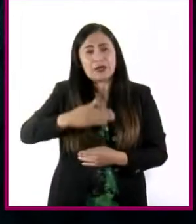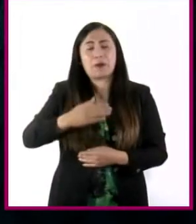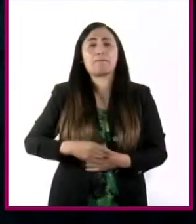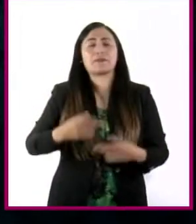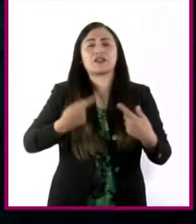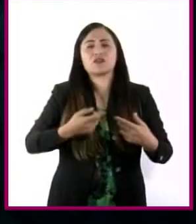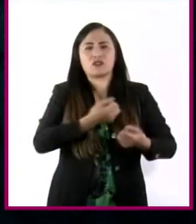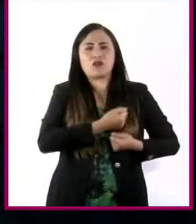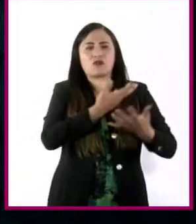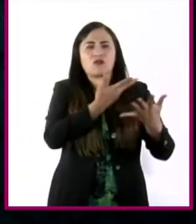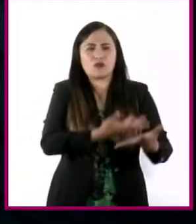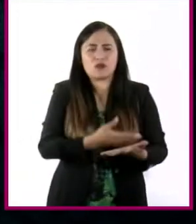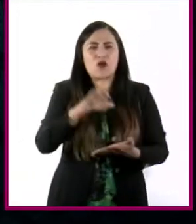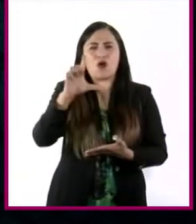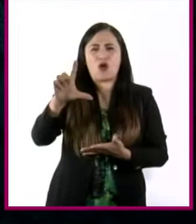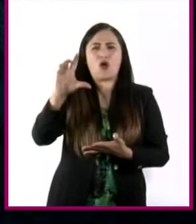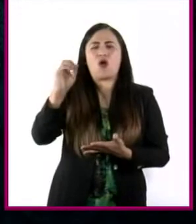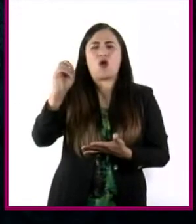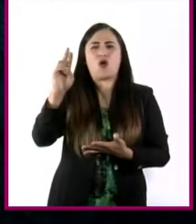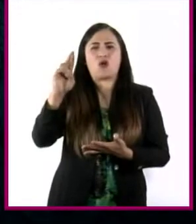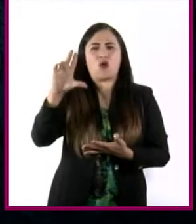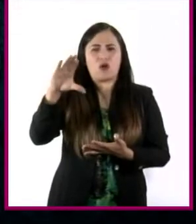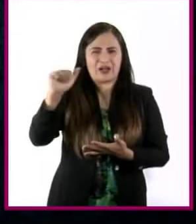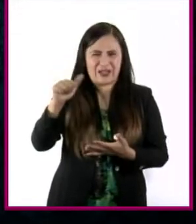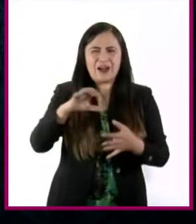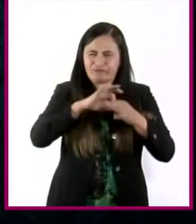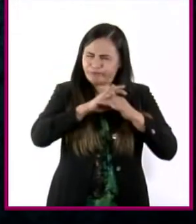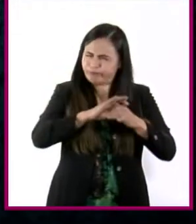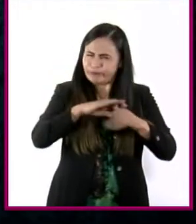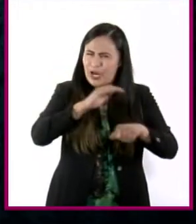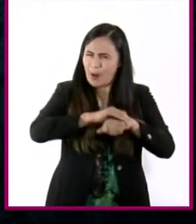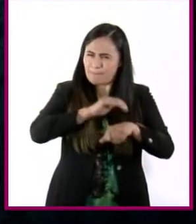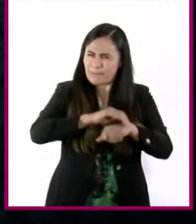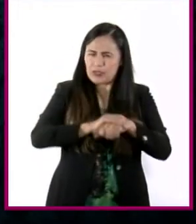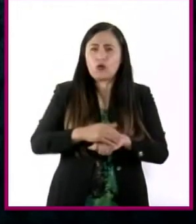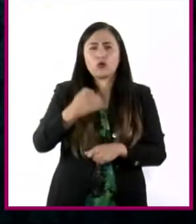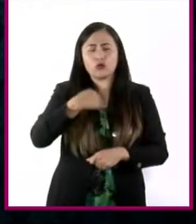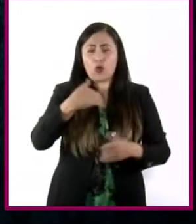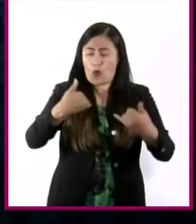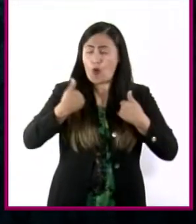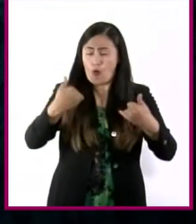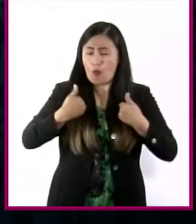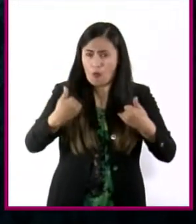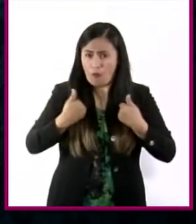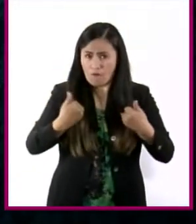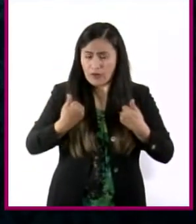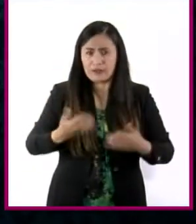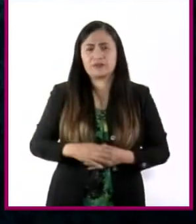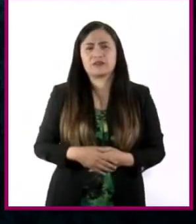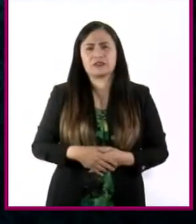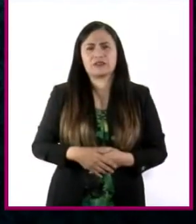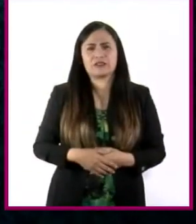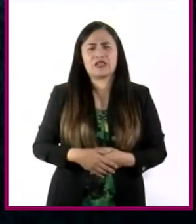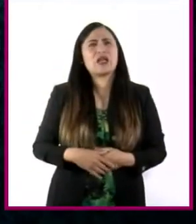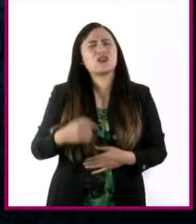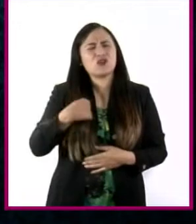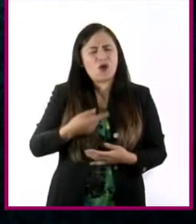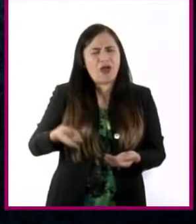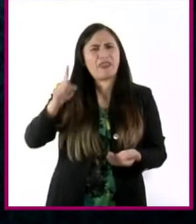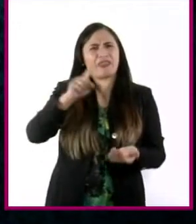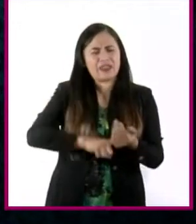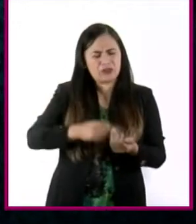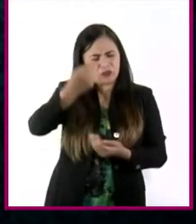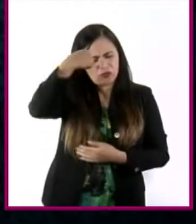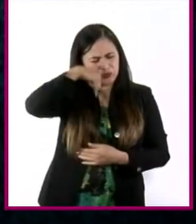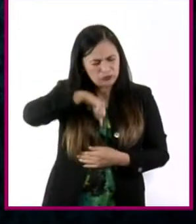poeta Federico García Lorca. Puedo decir que cuando era joven, un adolescente, y buscaba una voz en mí, estudié